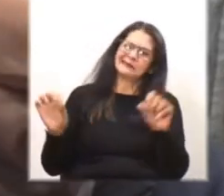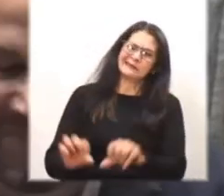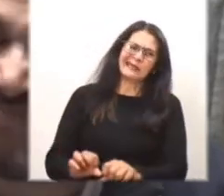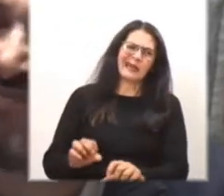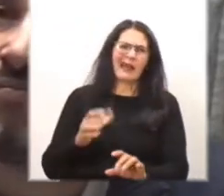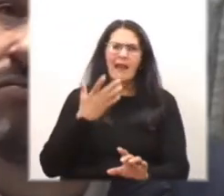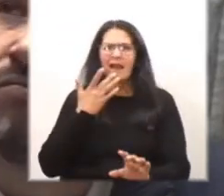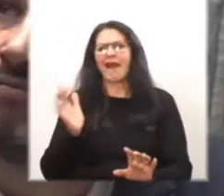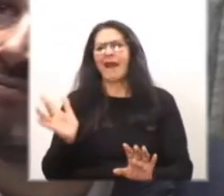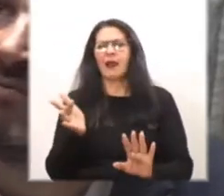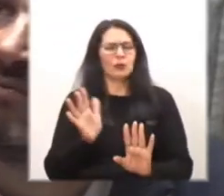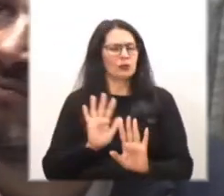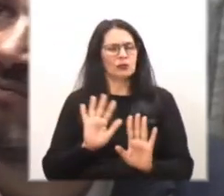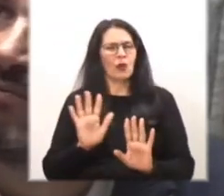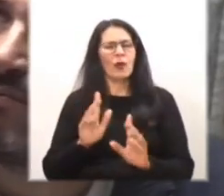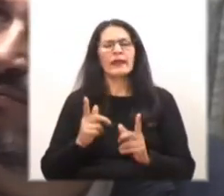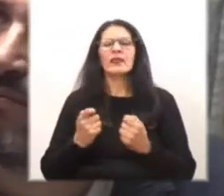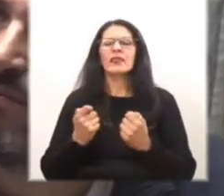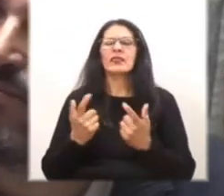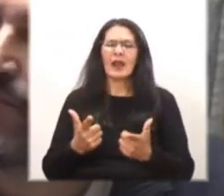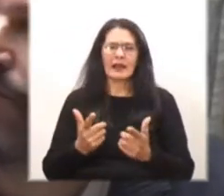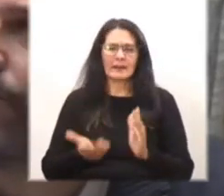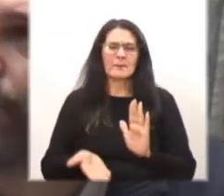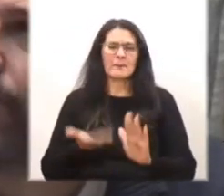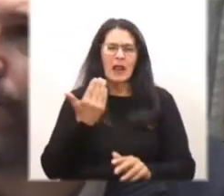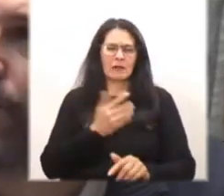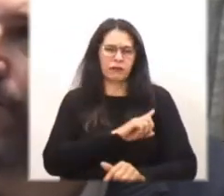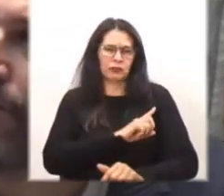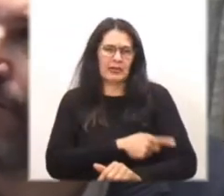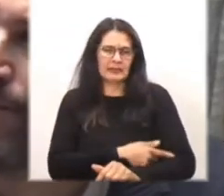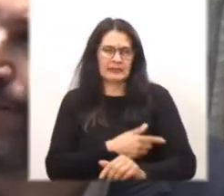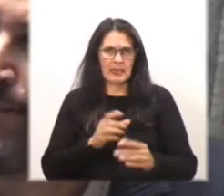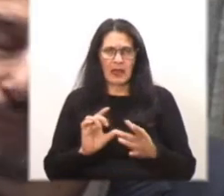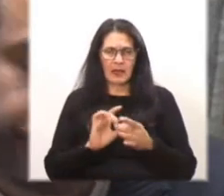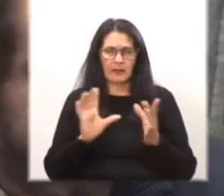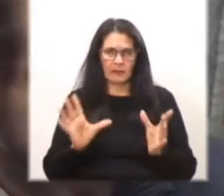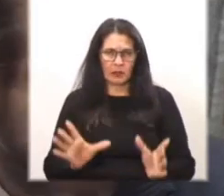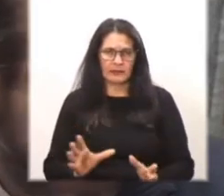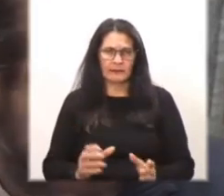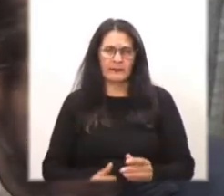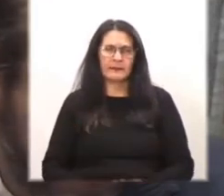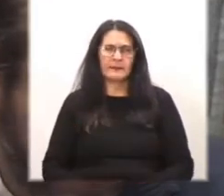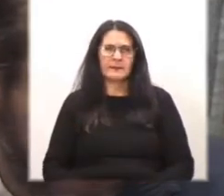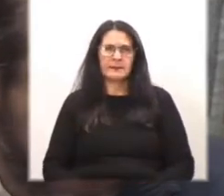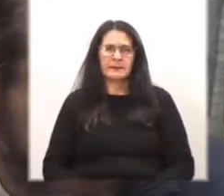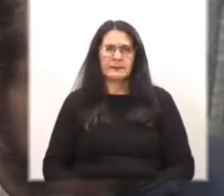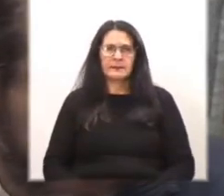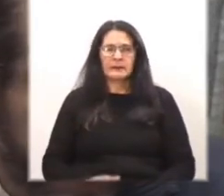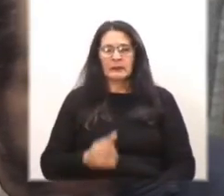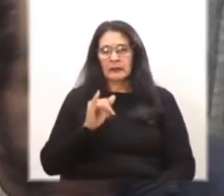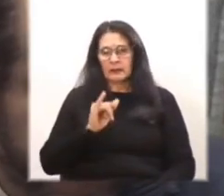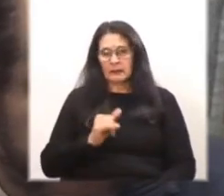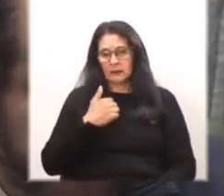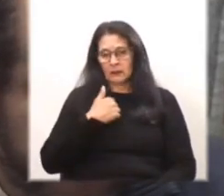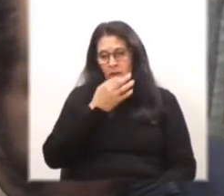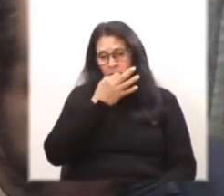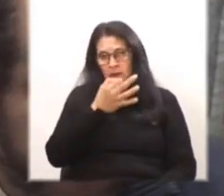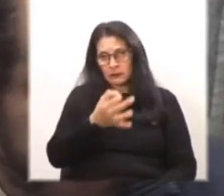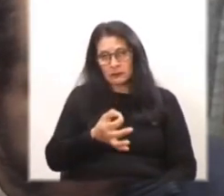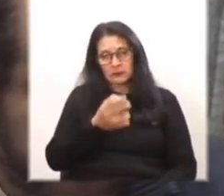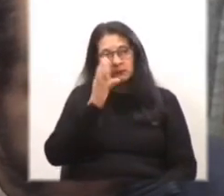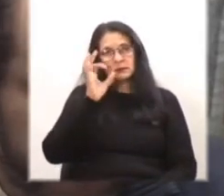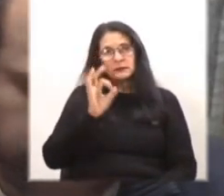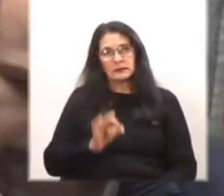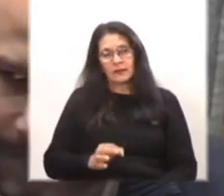contribuir a procesos que fortalezcan nuestros pilares democráticos. Y como le decía, sabemos muy bien separar